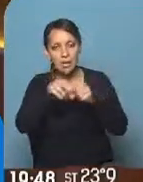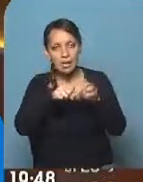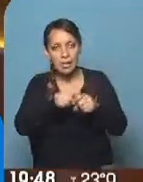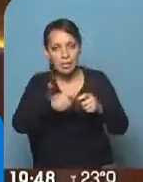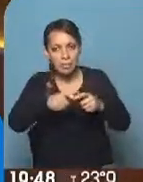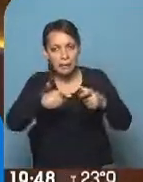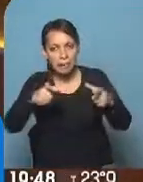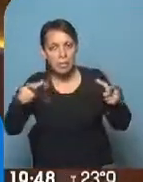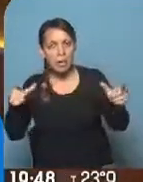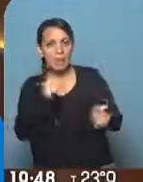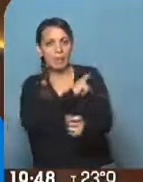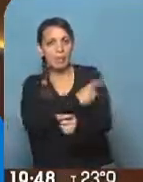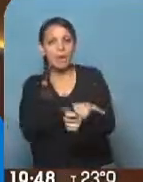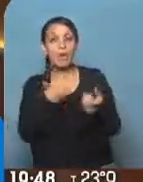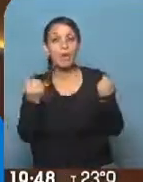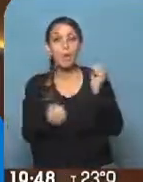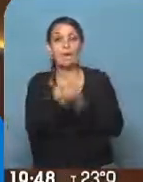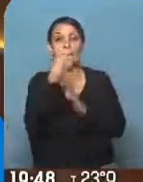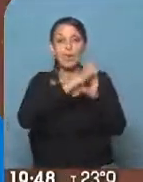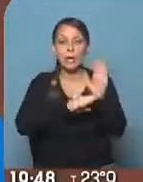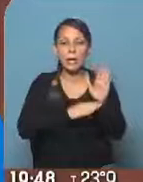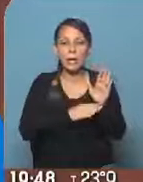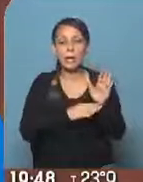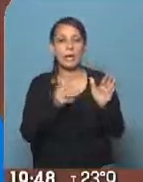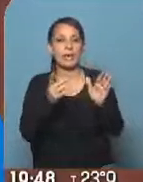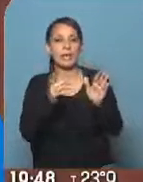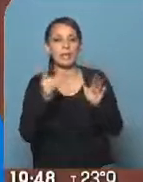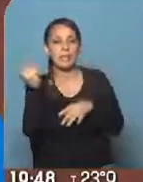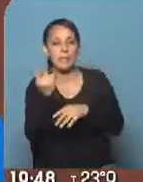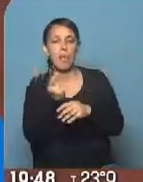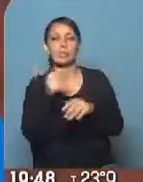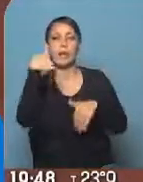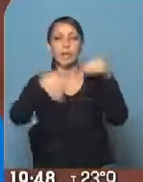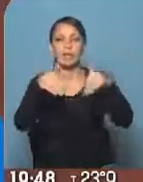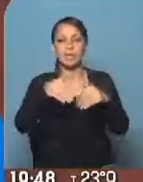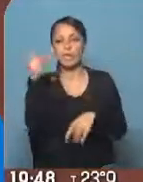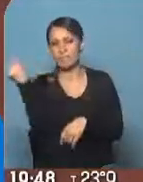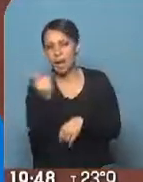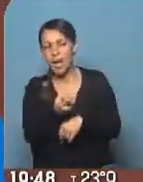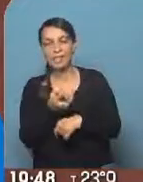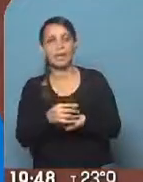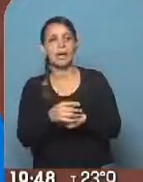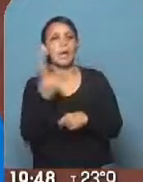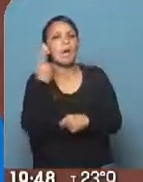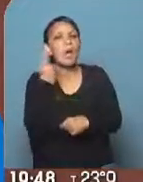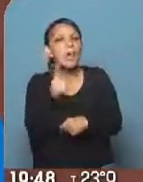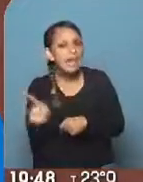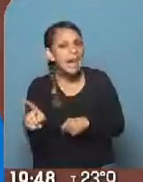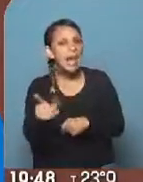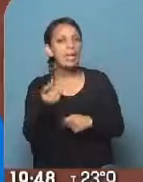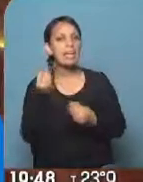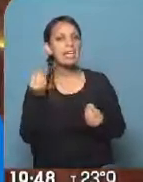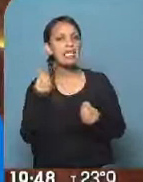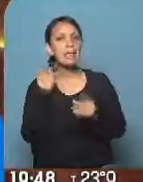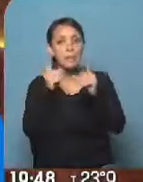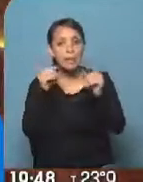con reglas tramposa sistemas electorales fraudulentos pero lo grave de todo esto es que mientras ellos se ocupan y